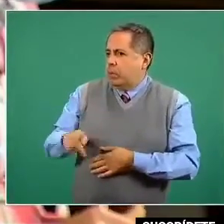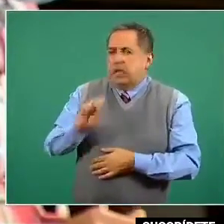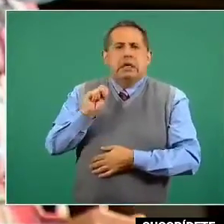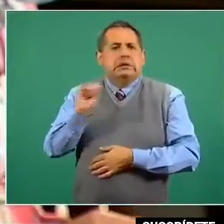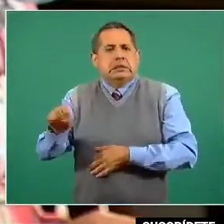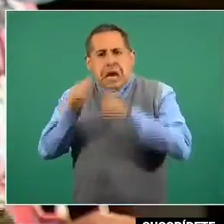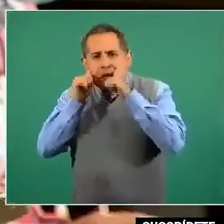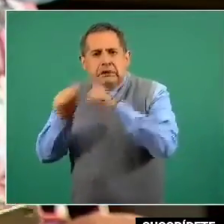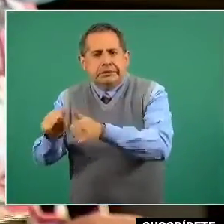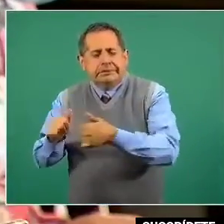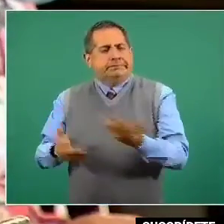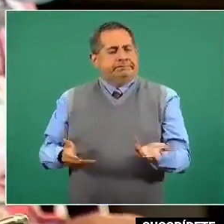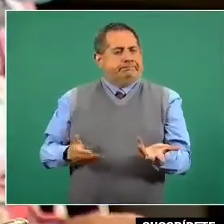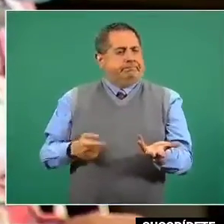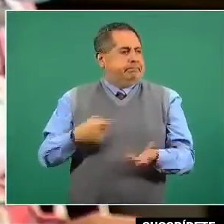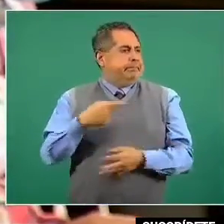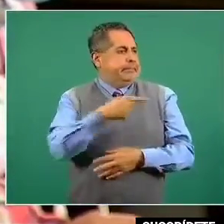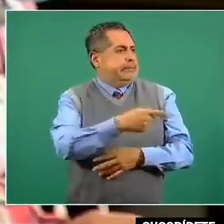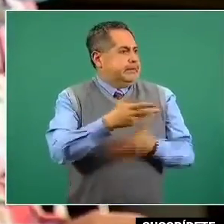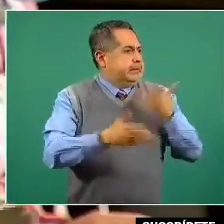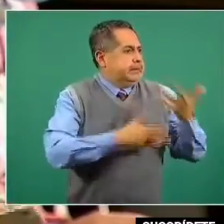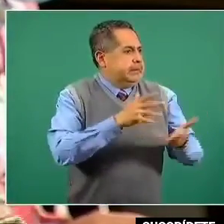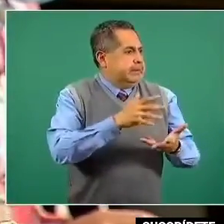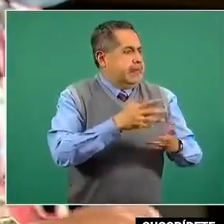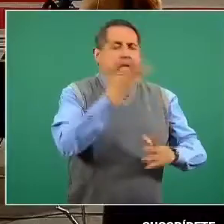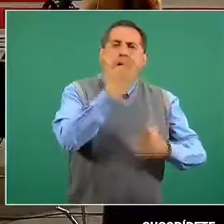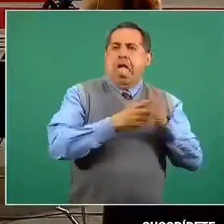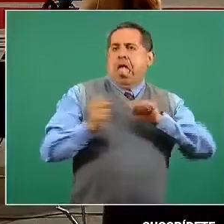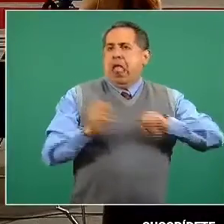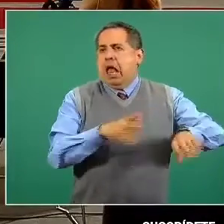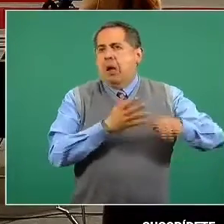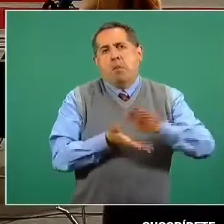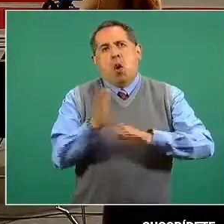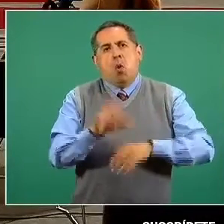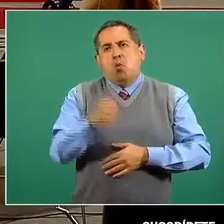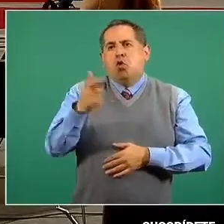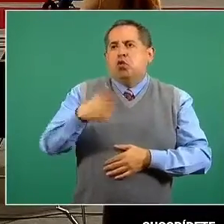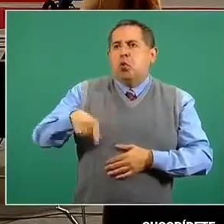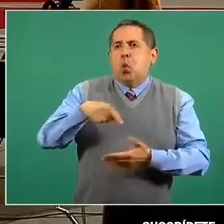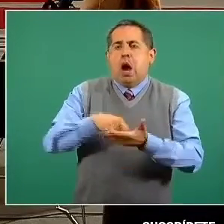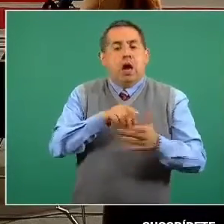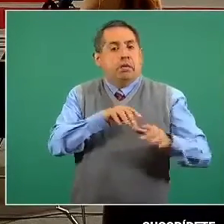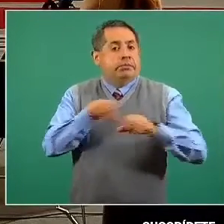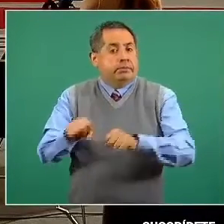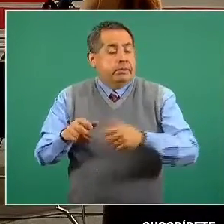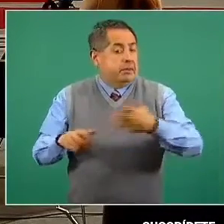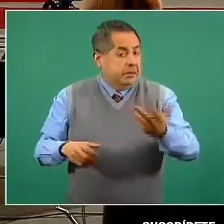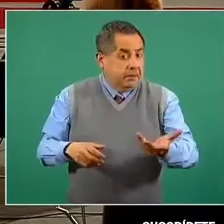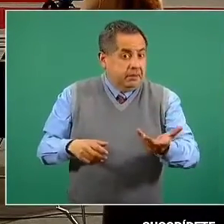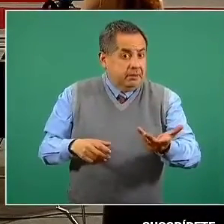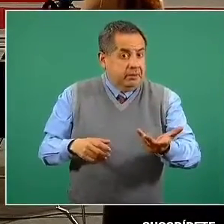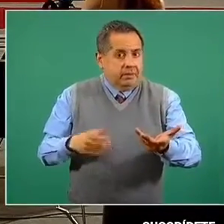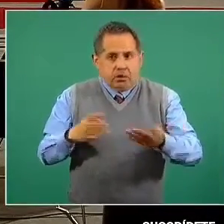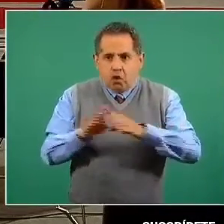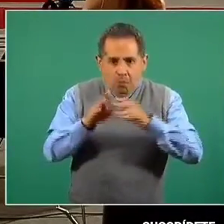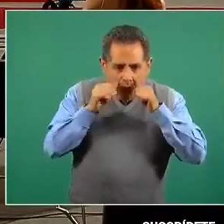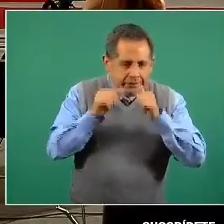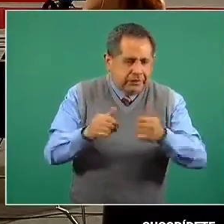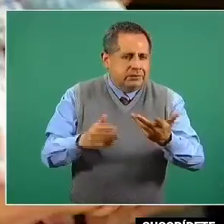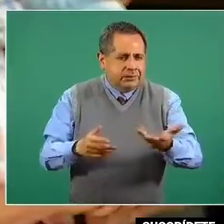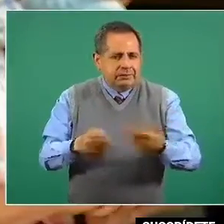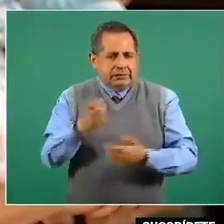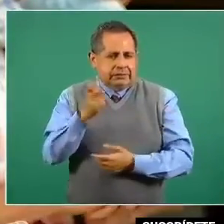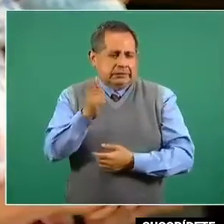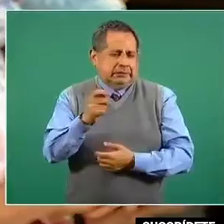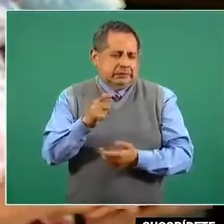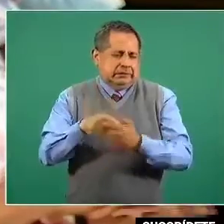vecino y están haciendo todo el esfuerzo precisamente para dar la respuesta a esta necesidad, pues la salud,